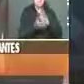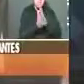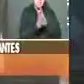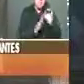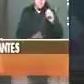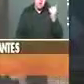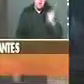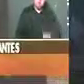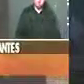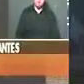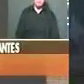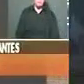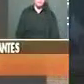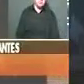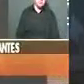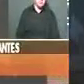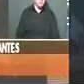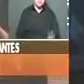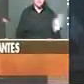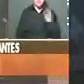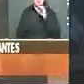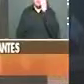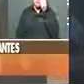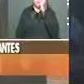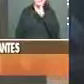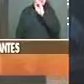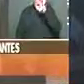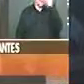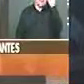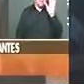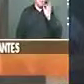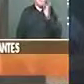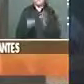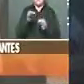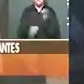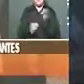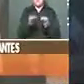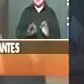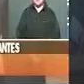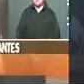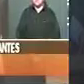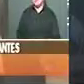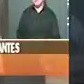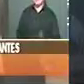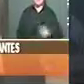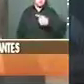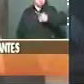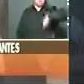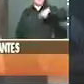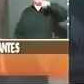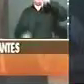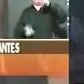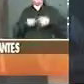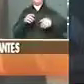planeta. Y todos además, por supuesto, basados en la justicia. Aquí nosotros no podemos